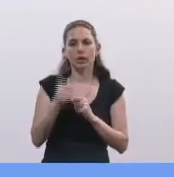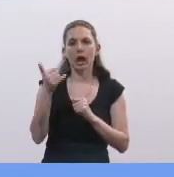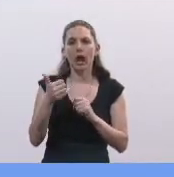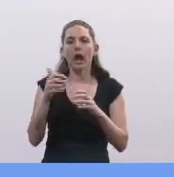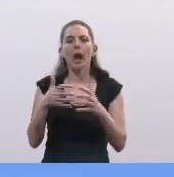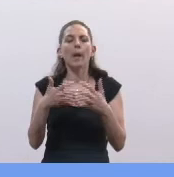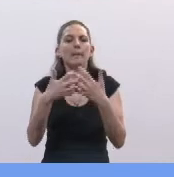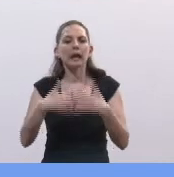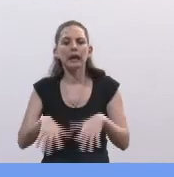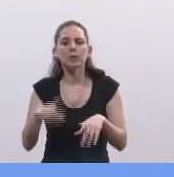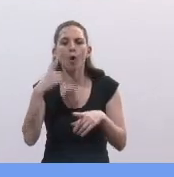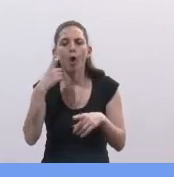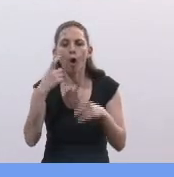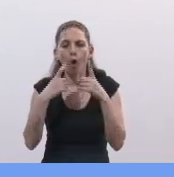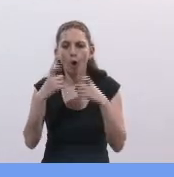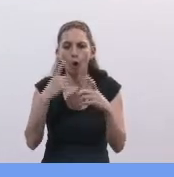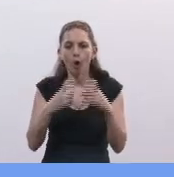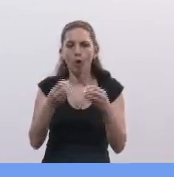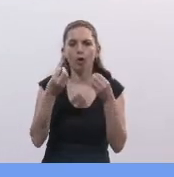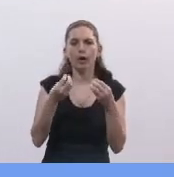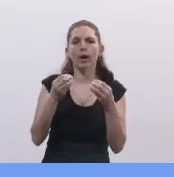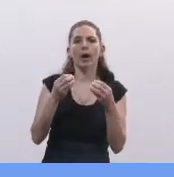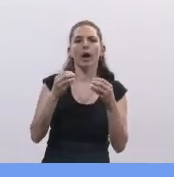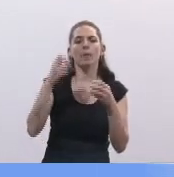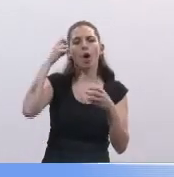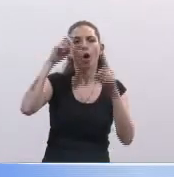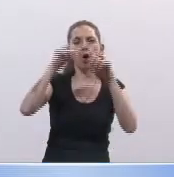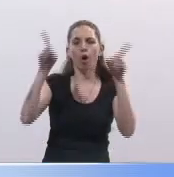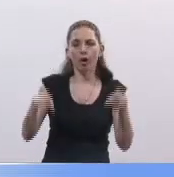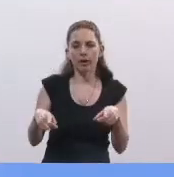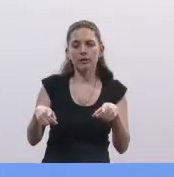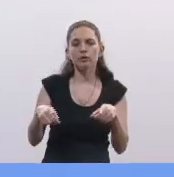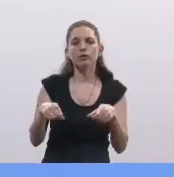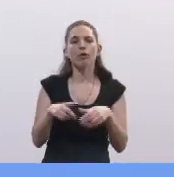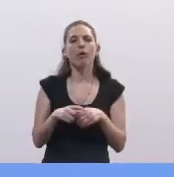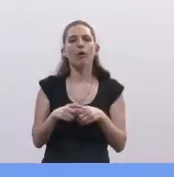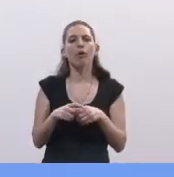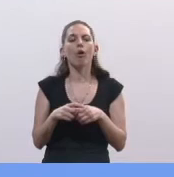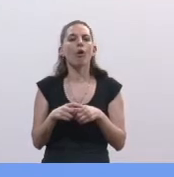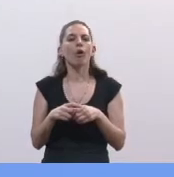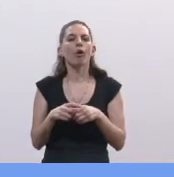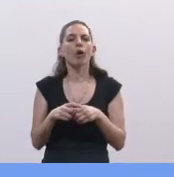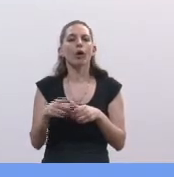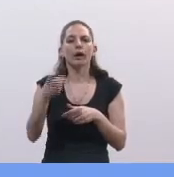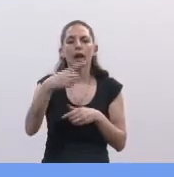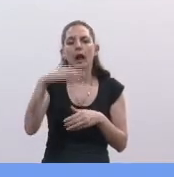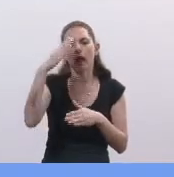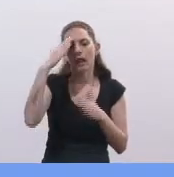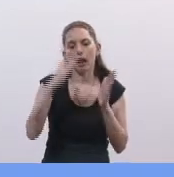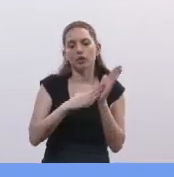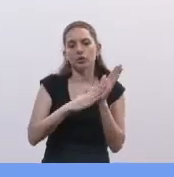del mecanismo de control por parte del Congreso de la Nación en las facultades que nos da la